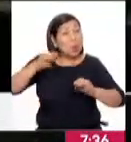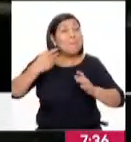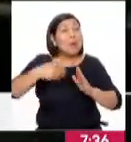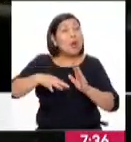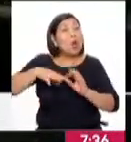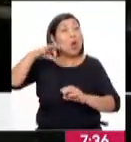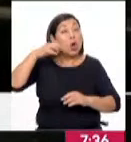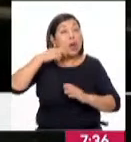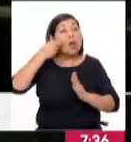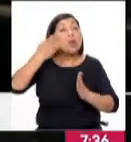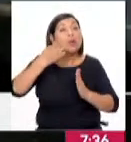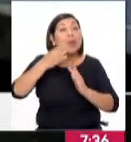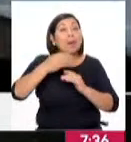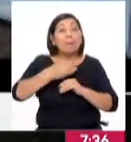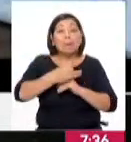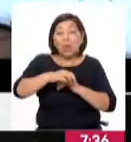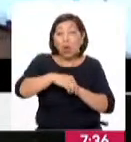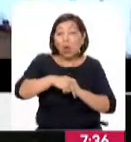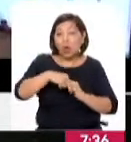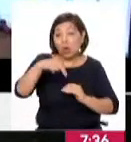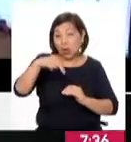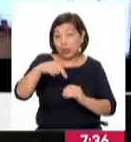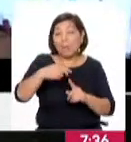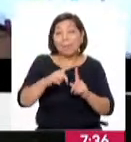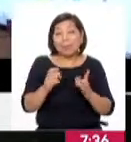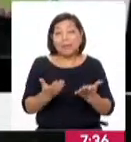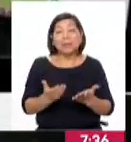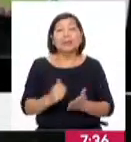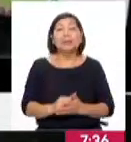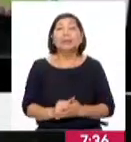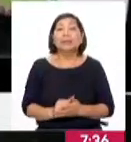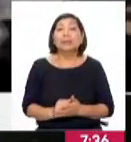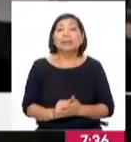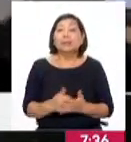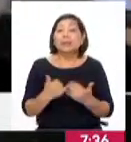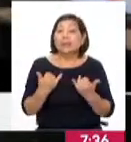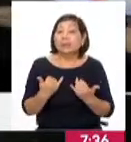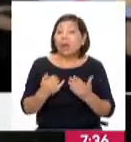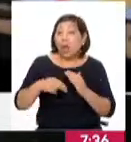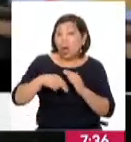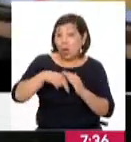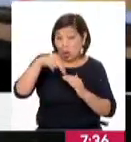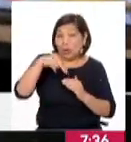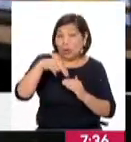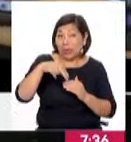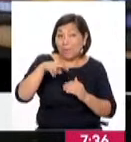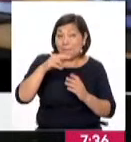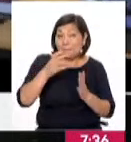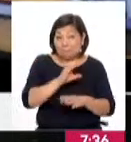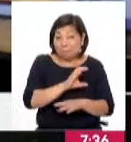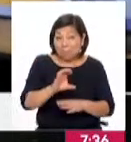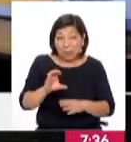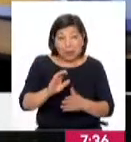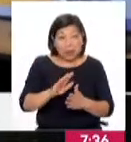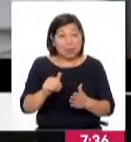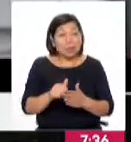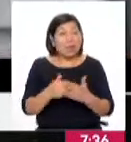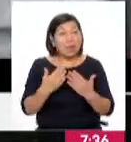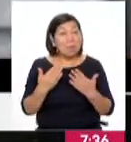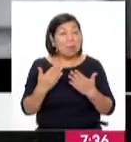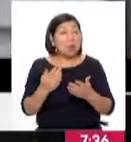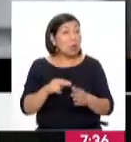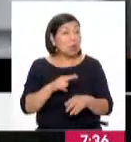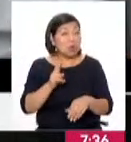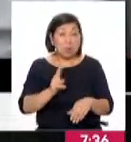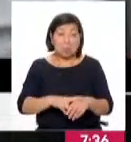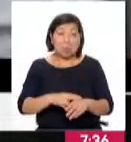norte por varios motivos pero los principales son los siguientes no en la zona norte del país si hablamos de todo el periodo del verano en un año